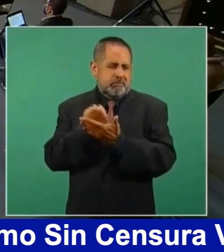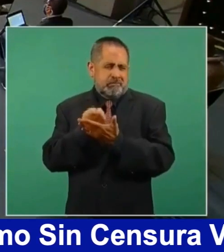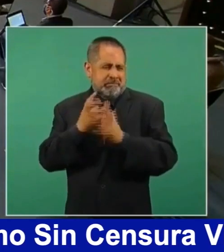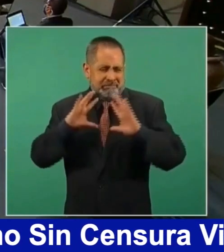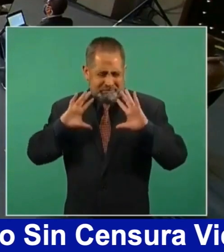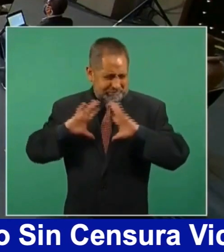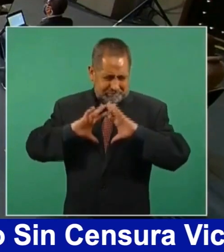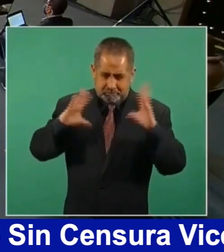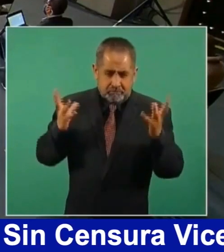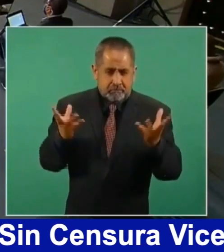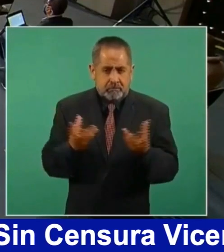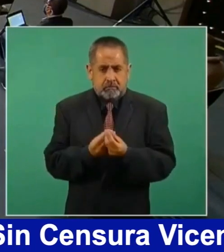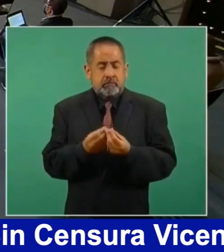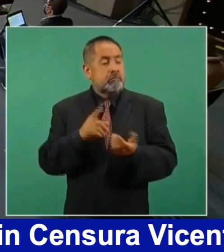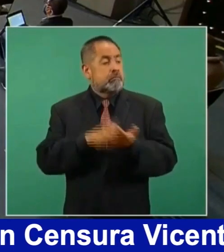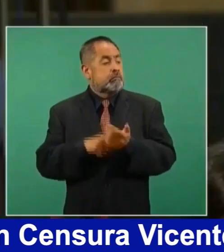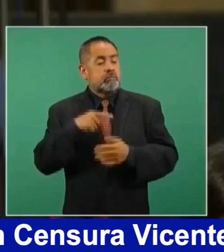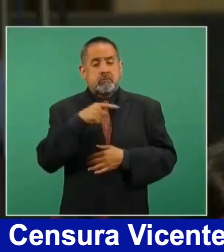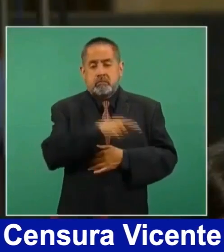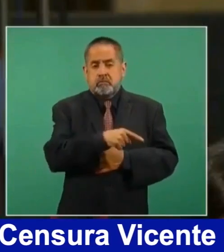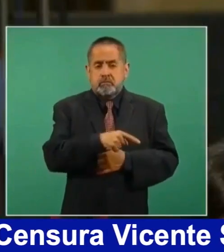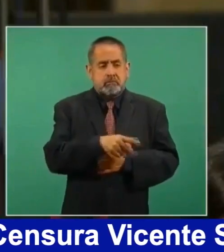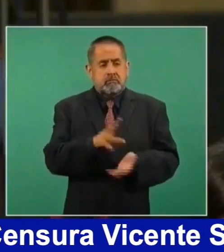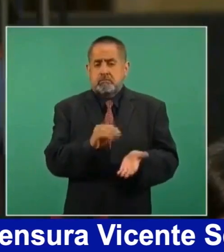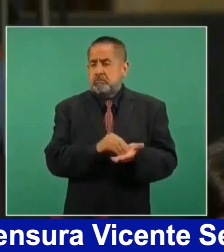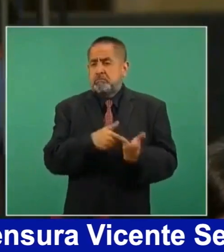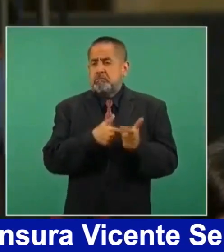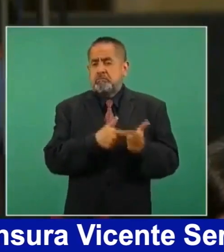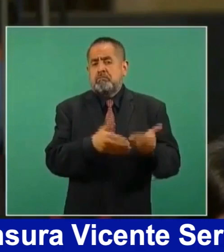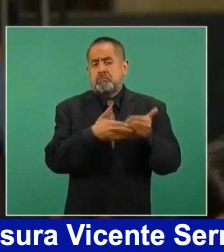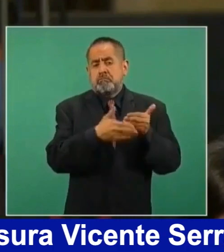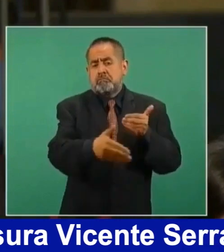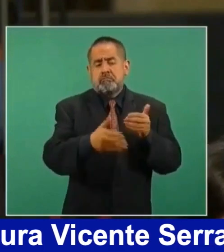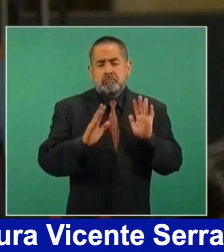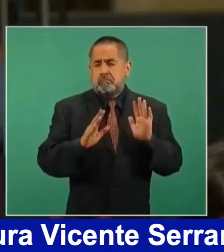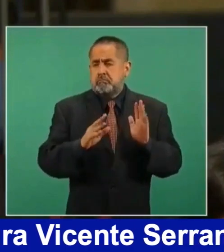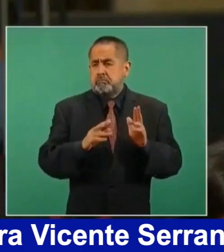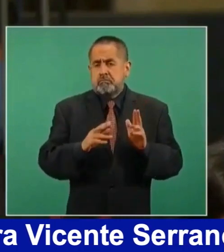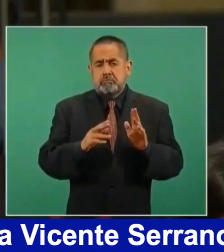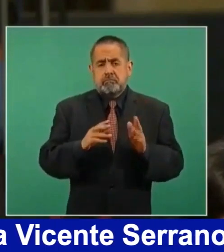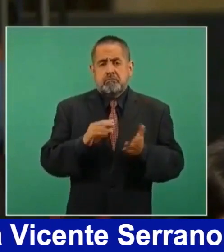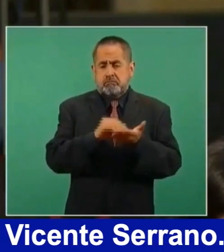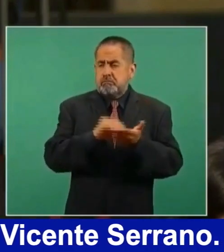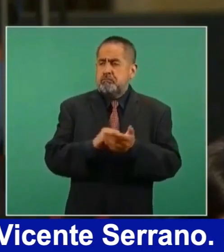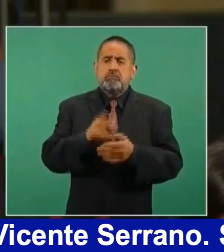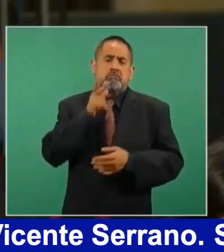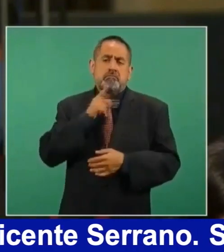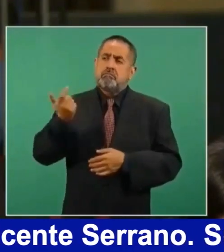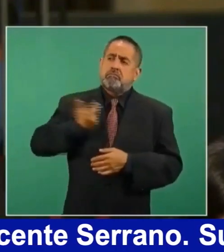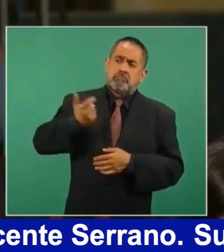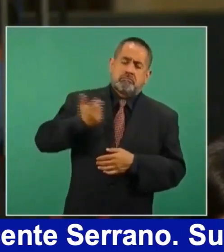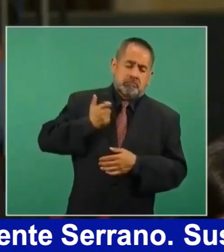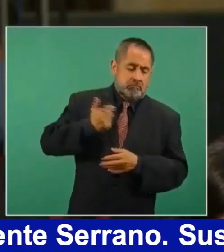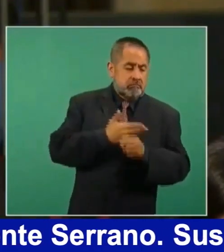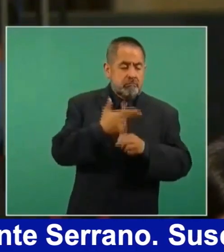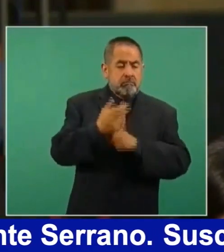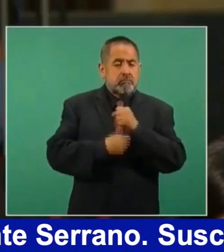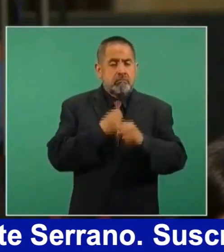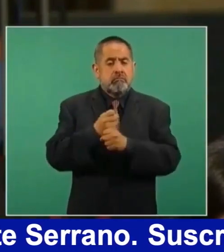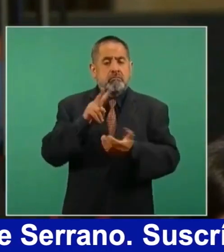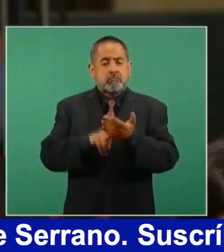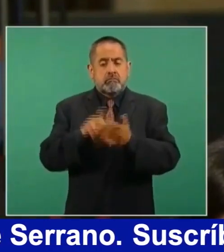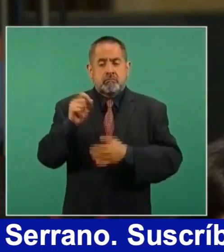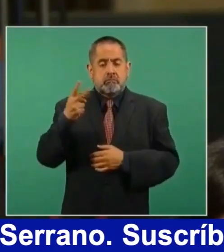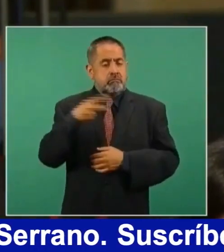etcétera, acumulando todo eso, pues no va a dejar de ser trabajador en activo de Pemex hasta el año 2024 y se va a mantener